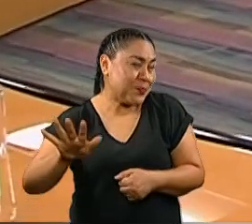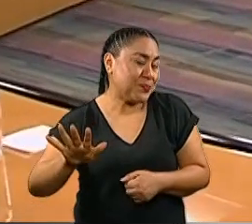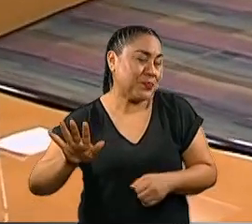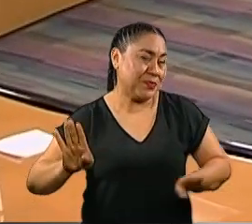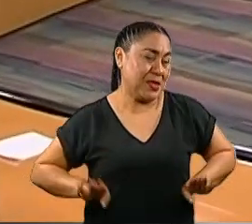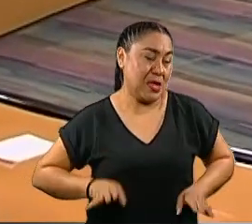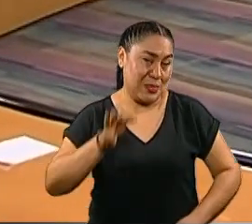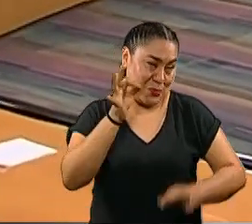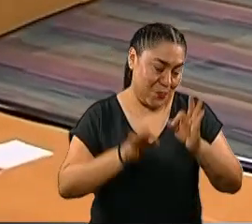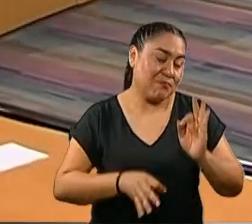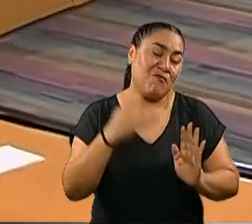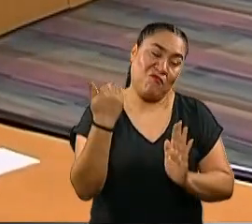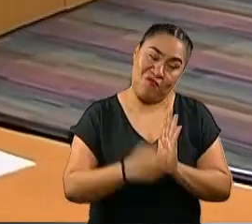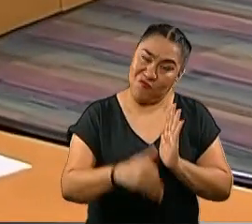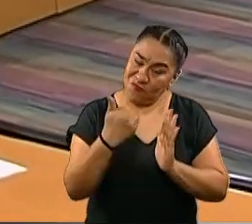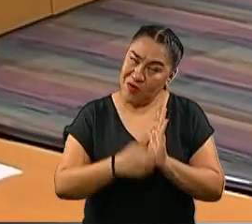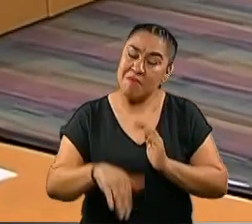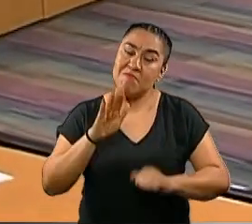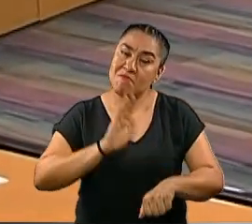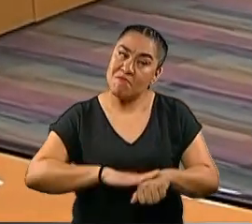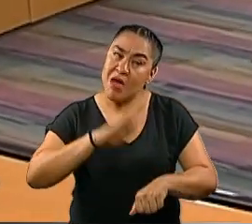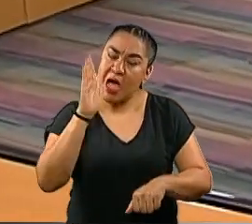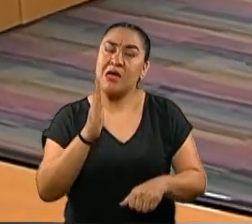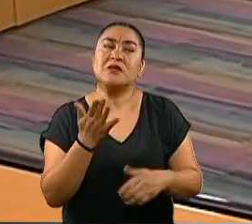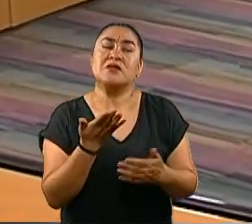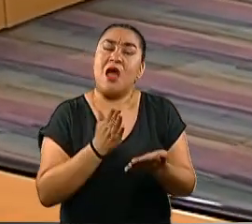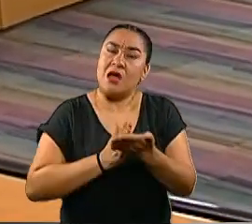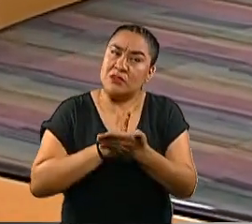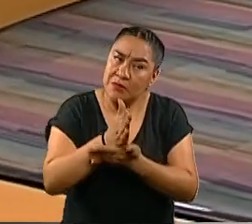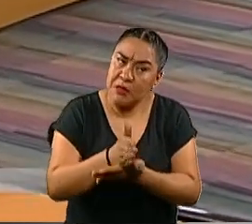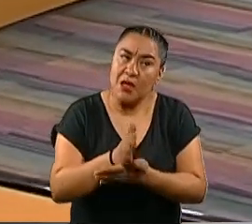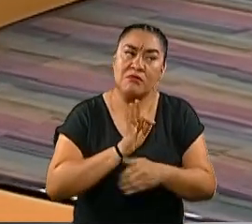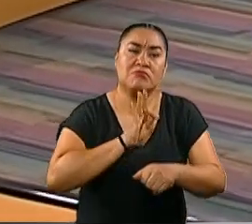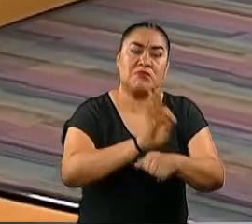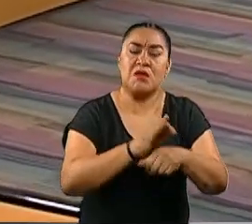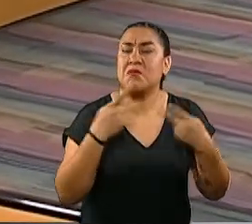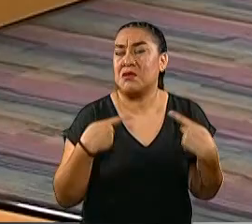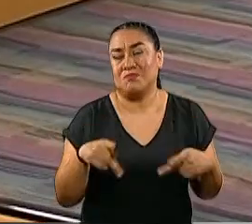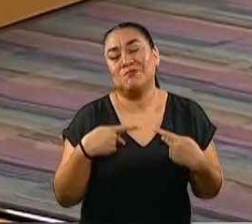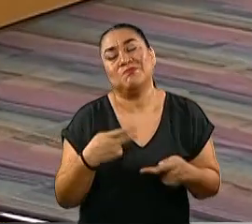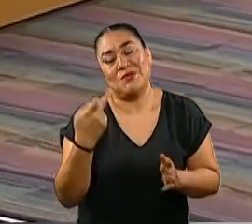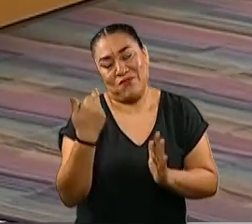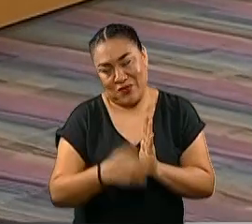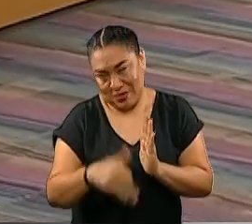tiene una deuda histórica en la cercanía, en la accesibilidad a la ciudadanía, ¿no?